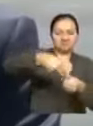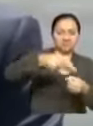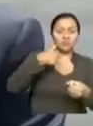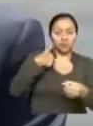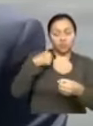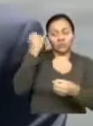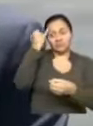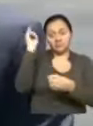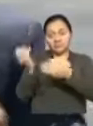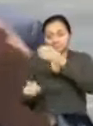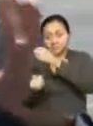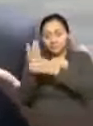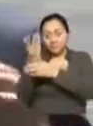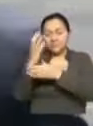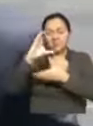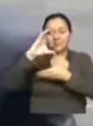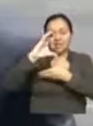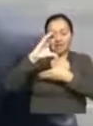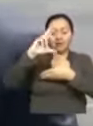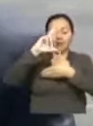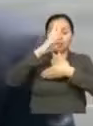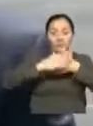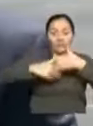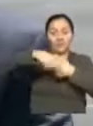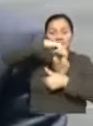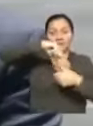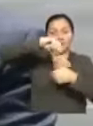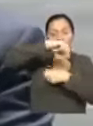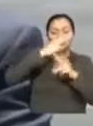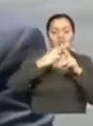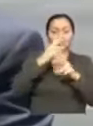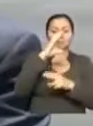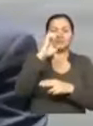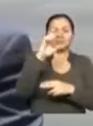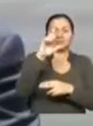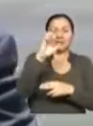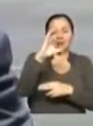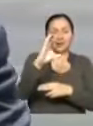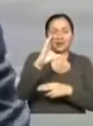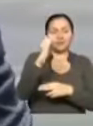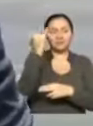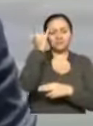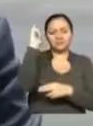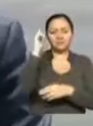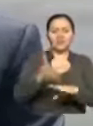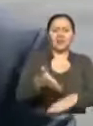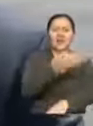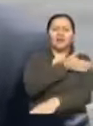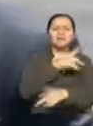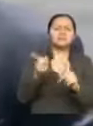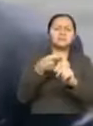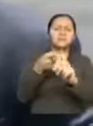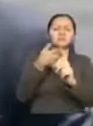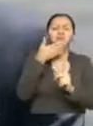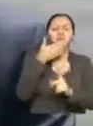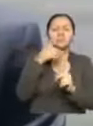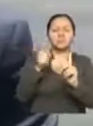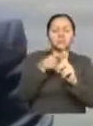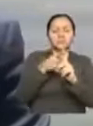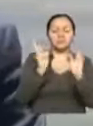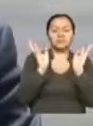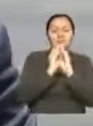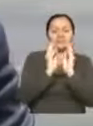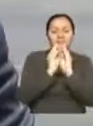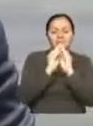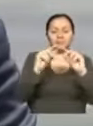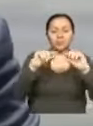Estados Latinoamericanos del Caribe. Recuerden que CELAC, la idea de CELAC surgió después de la cumbre del Grupo de